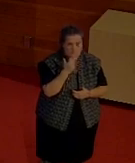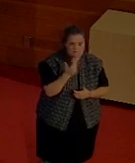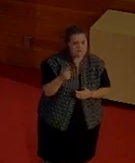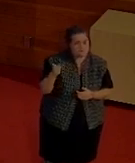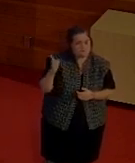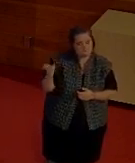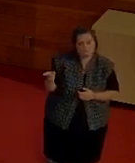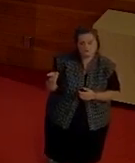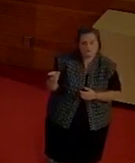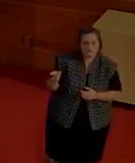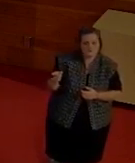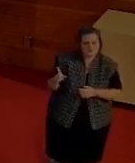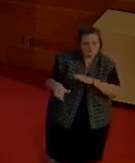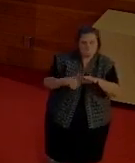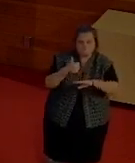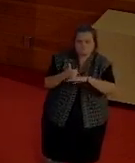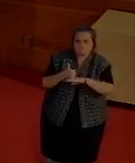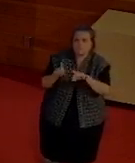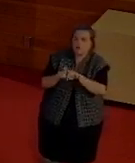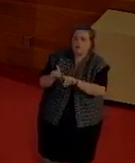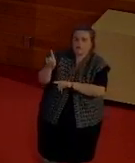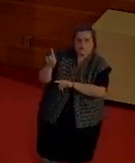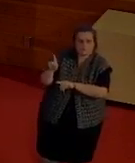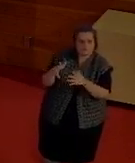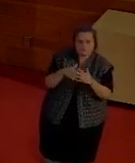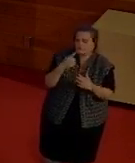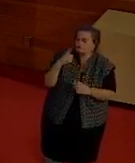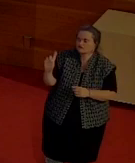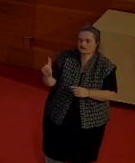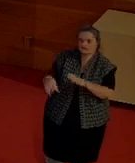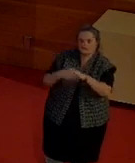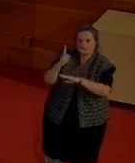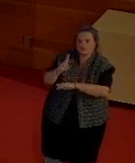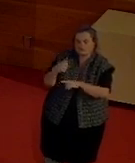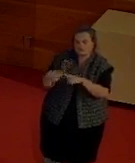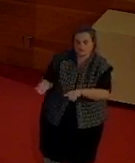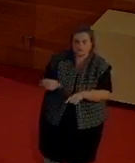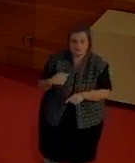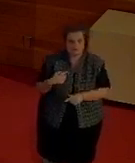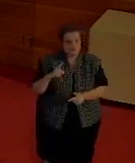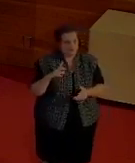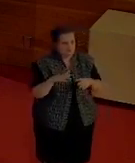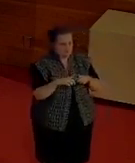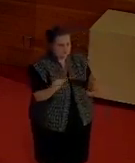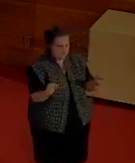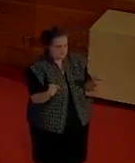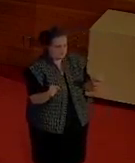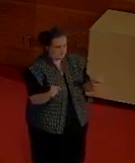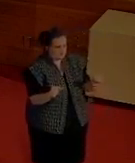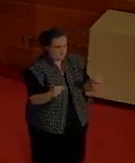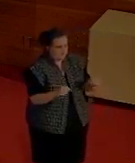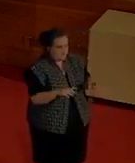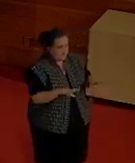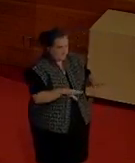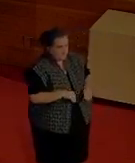partir de ahí tragas todo lo que te diga y así está Japón como está desquiciado socialmente por haber tenido que aceptar El